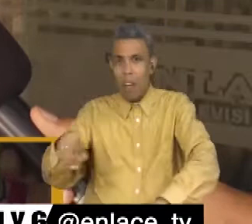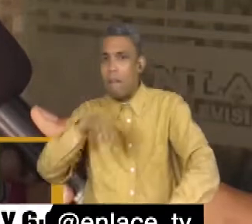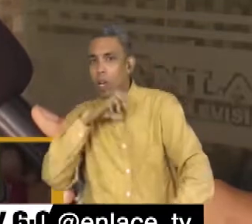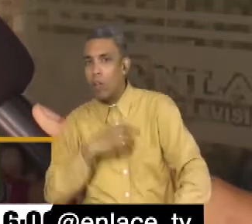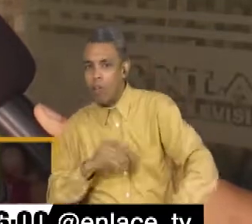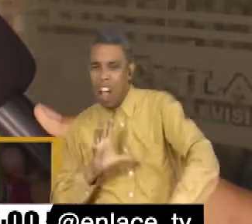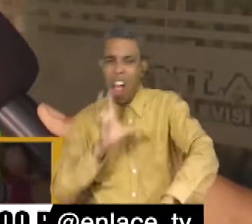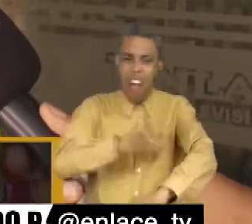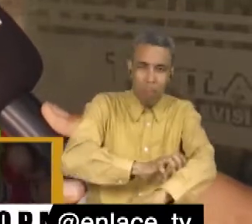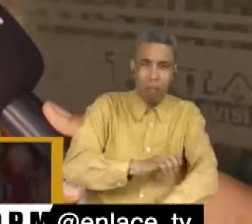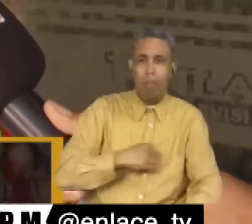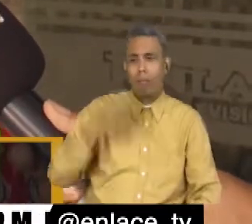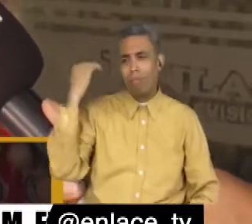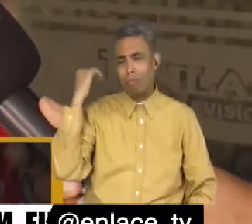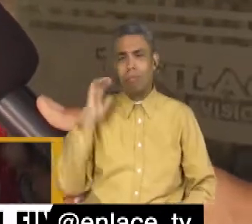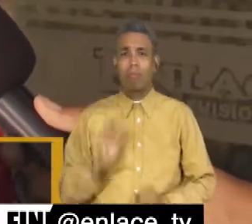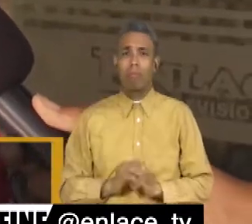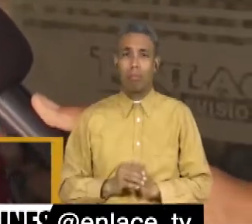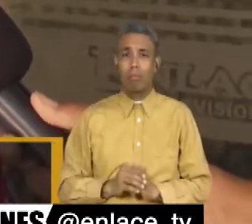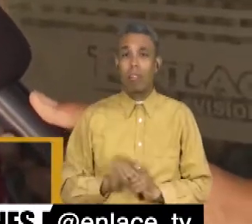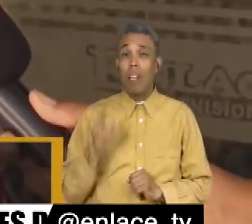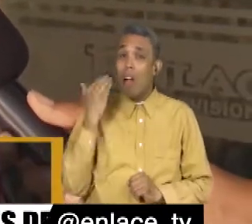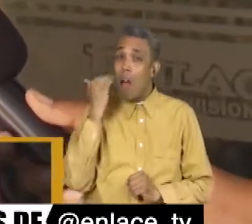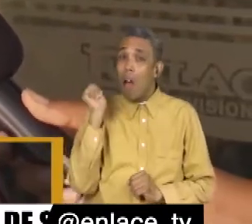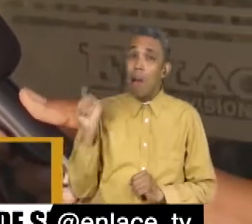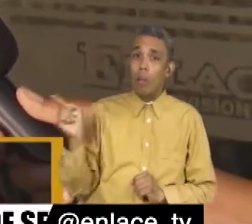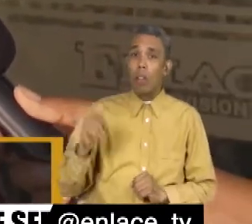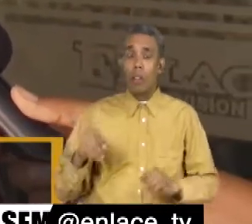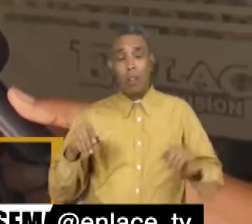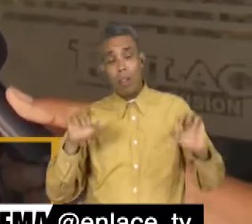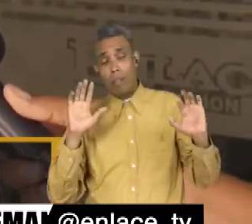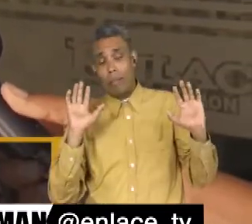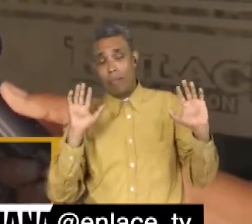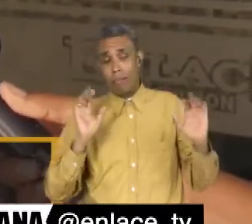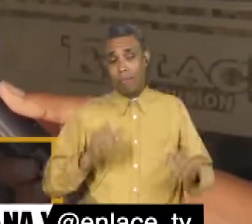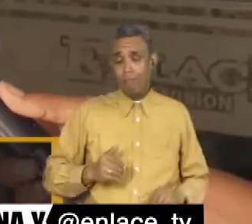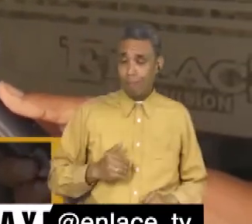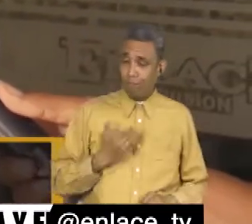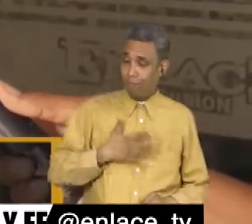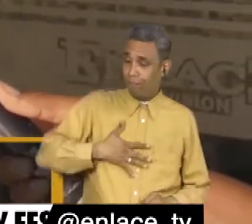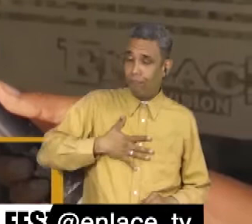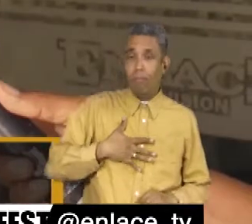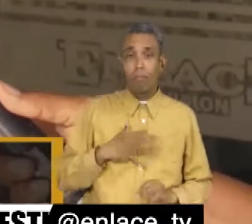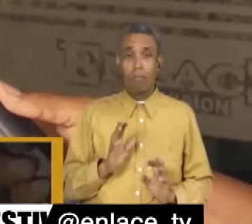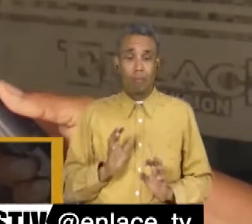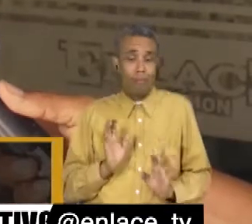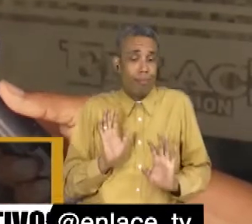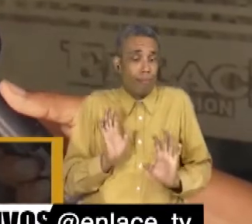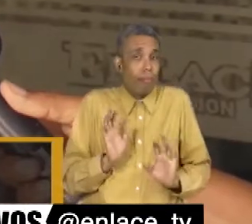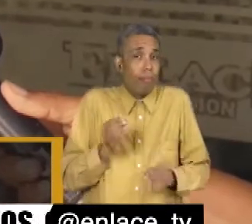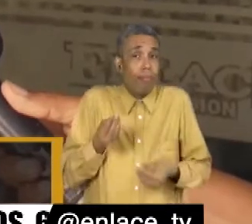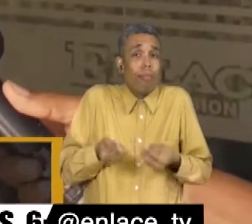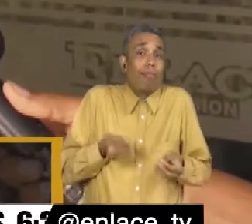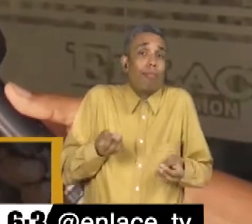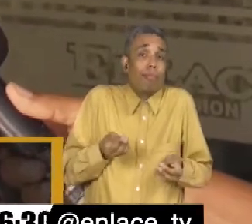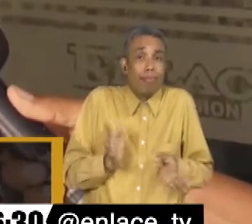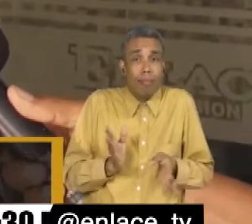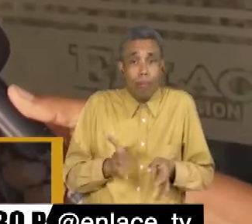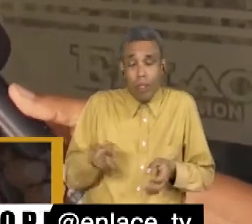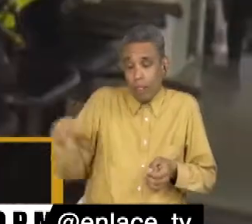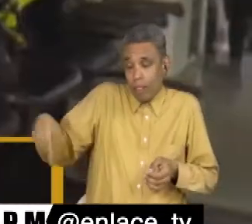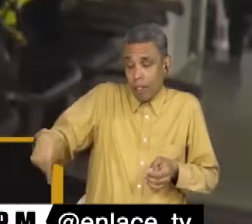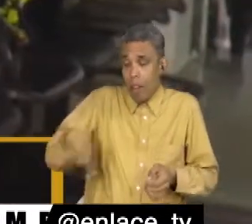cada niño que muerde la señora tiene una respuesta. A mí me dijo que para que el niño pasó por el andén, tiene